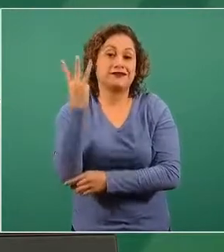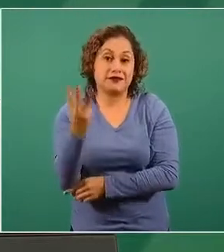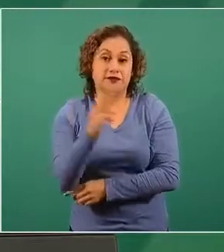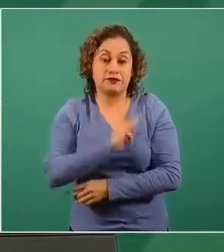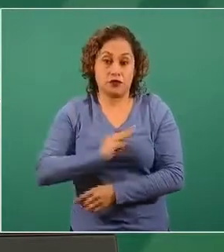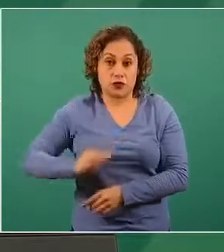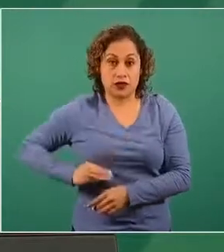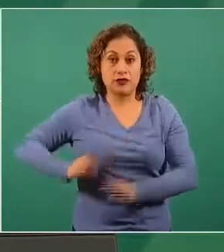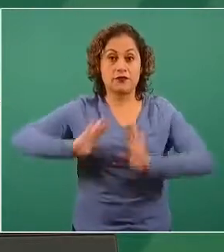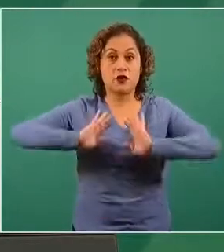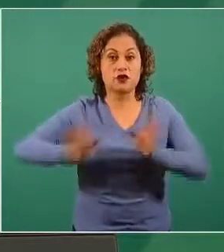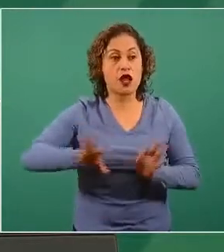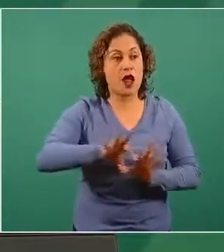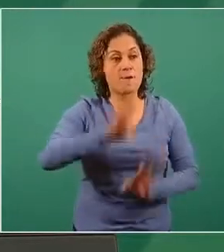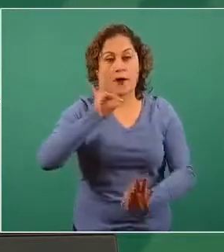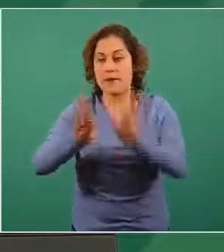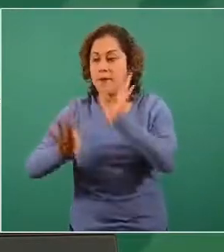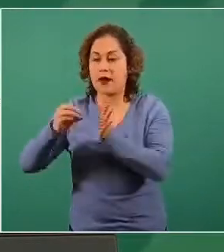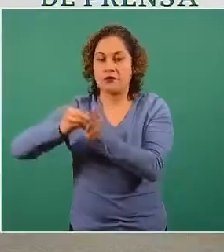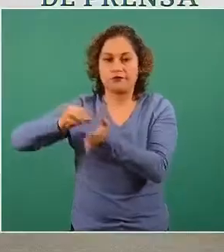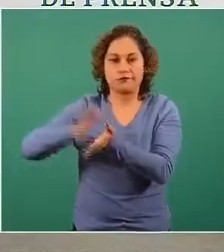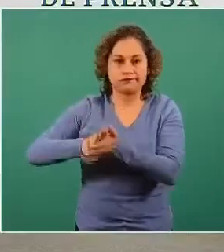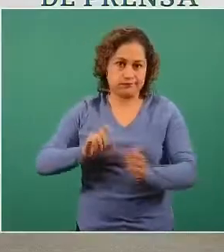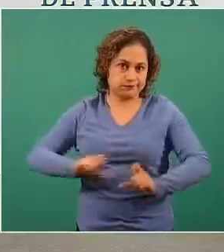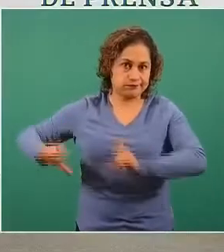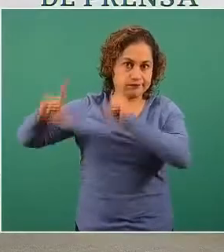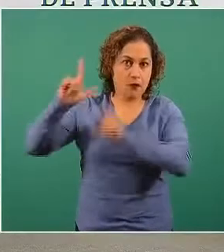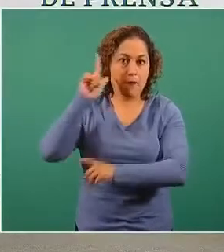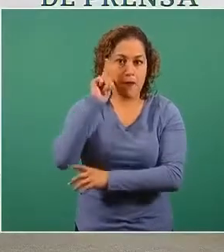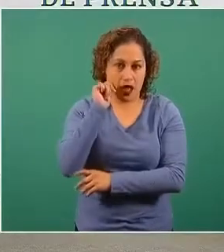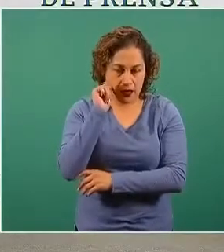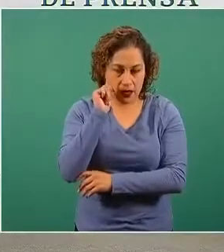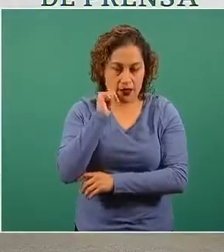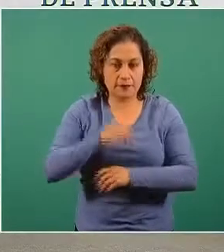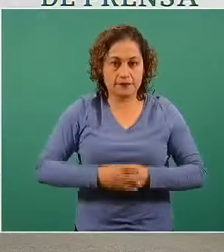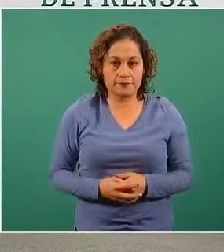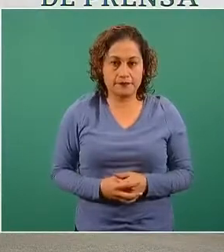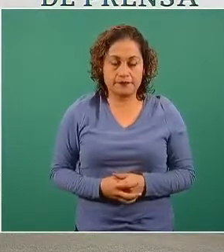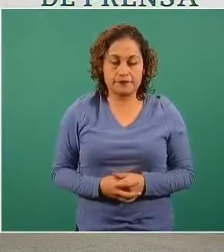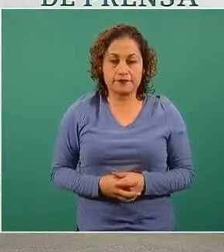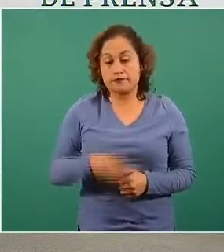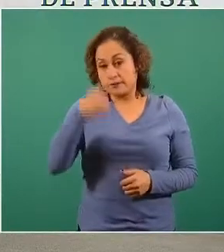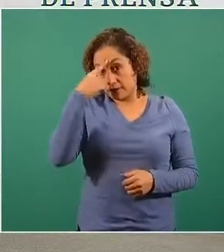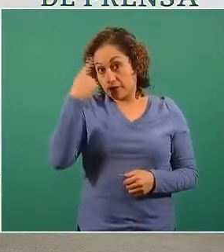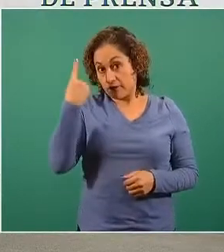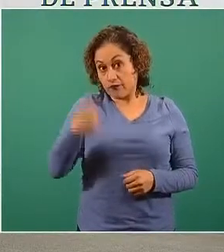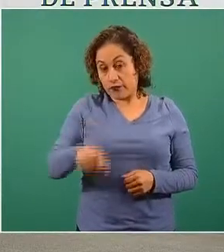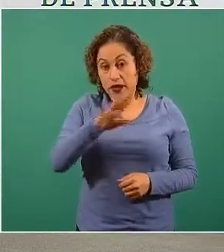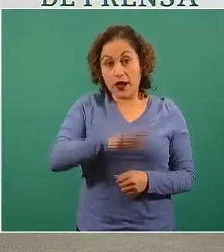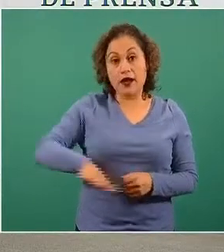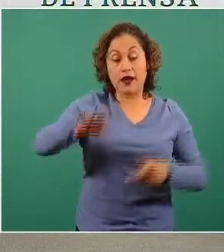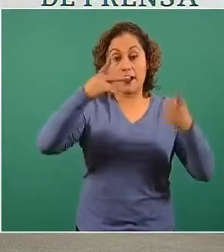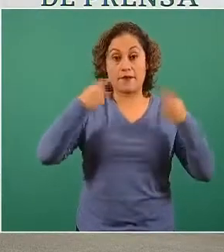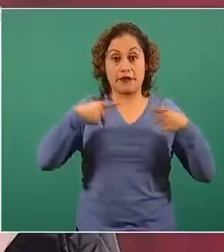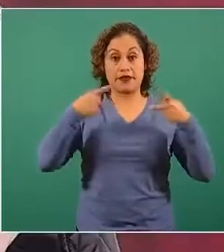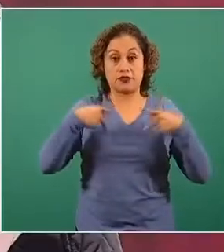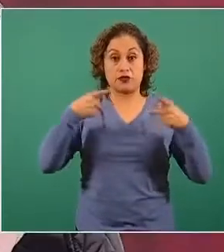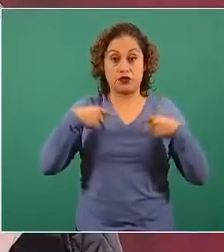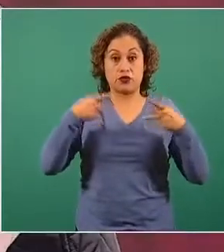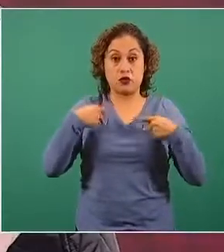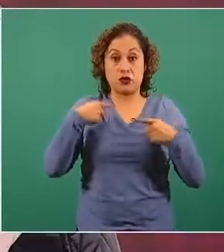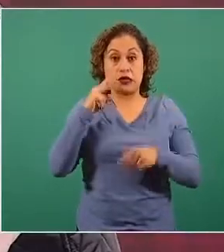tienen definidos. Y también para que mañana en el transcurso del día estén